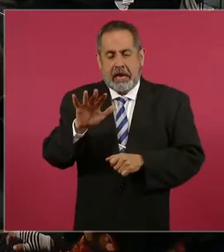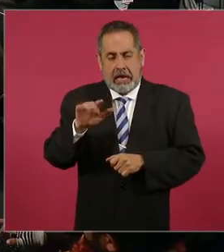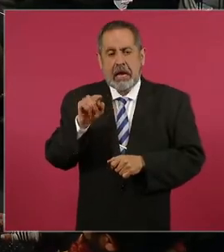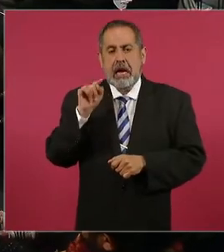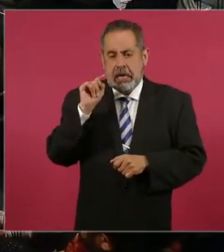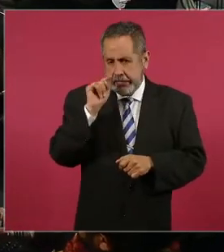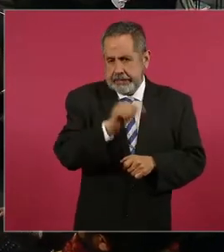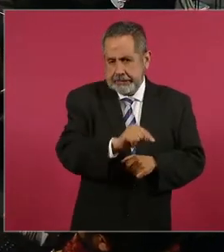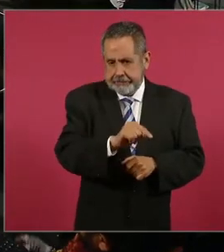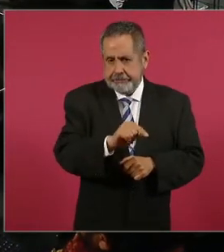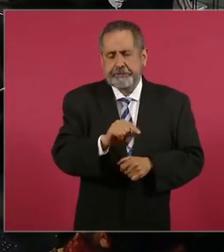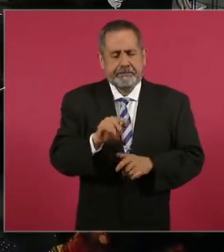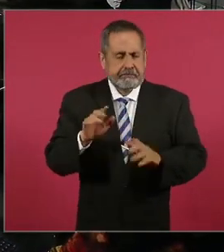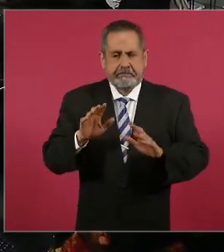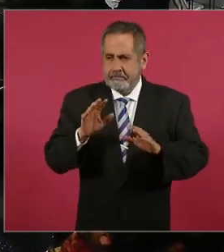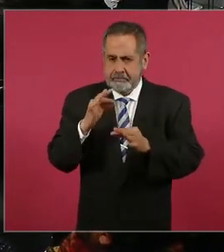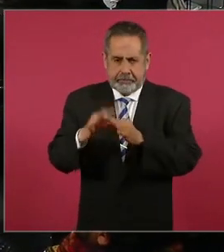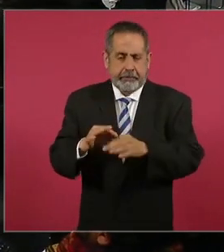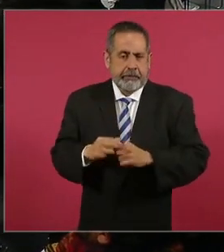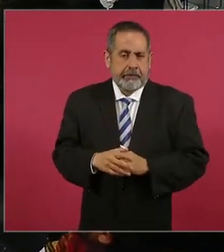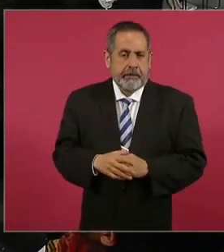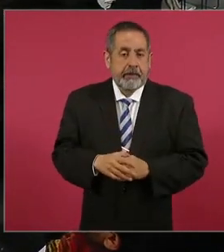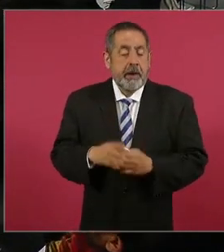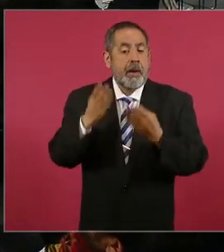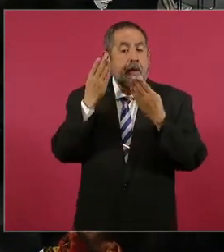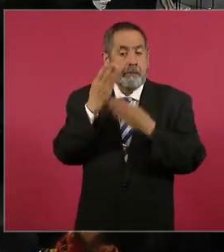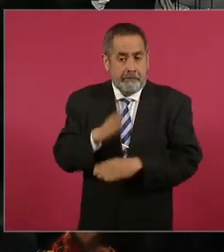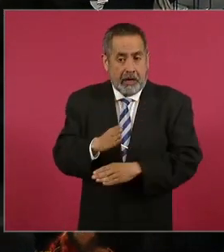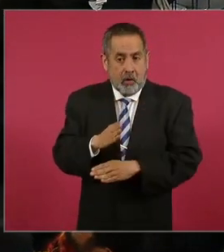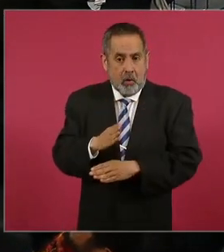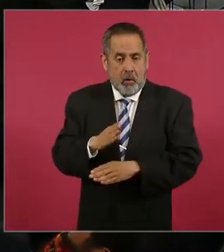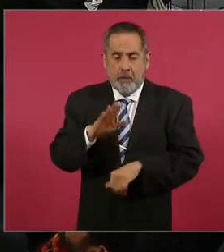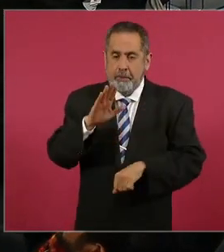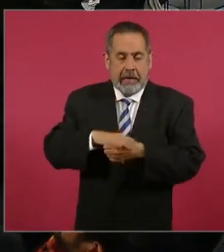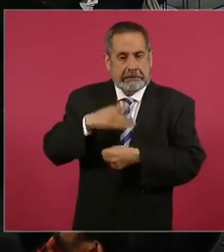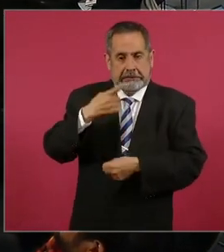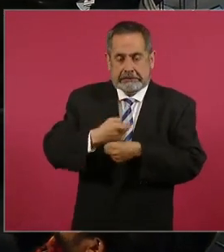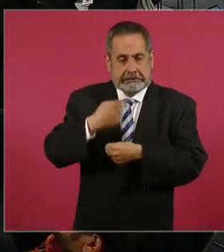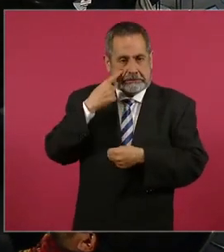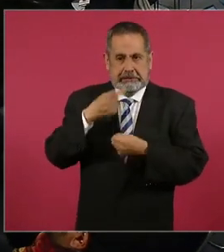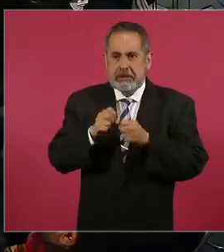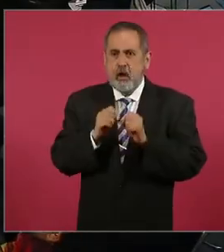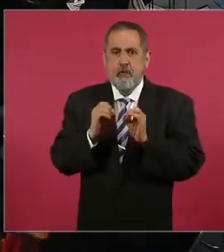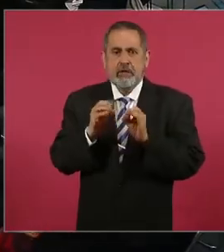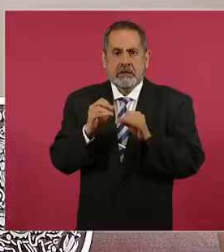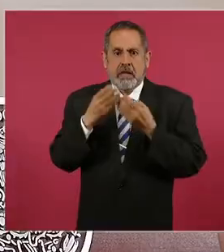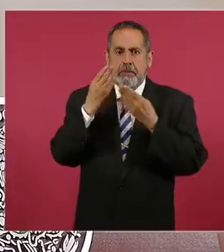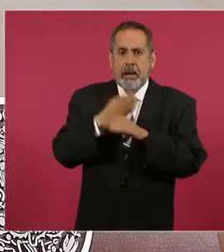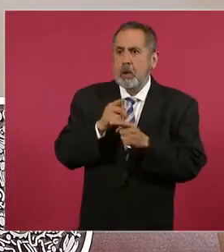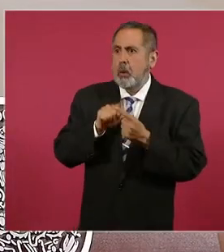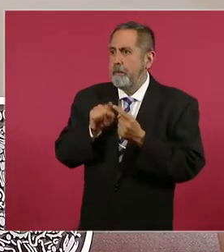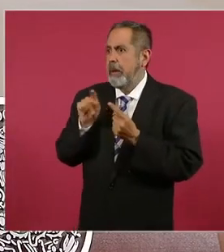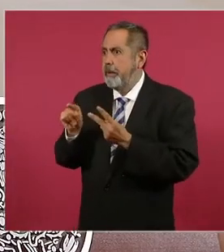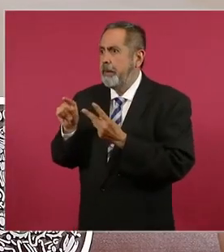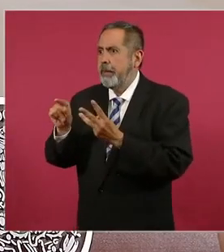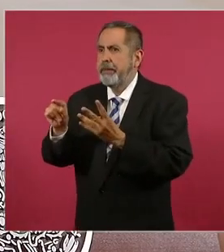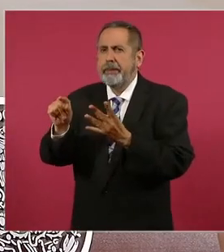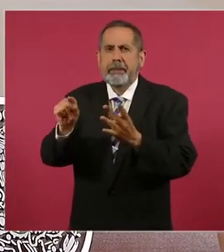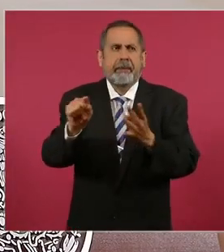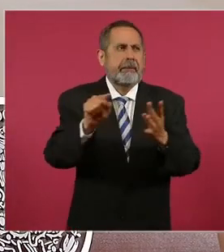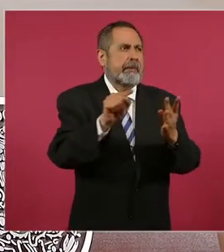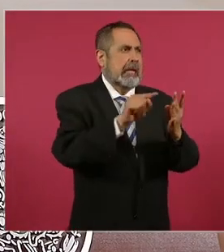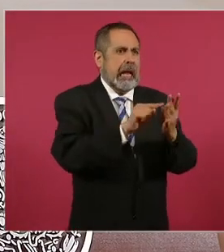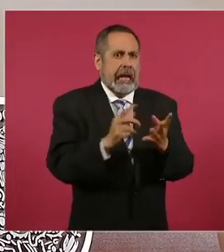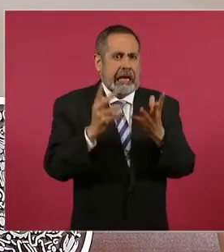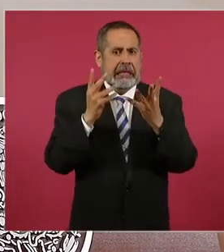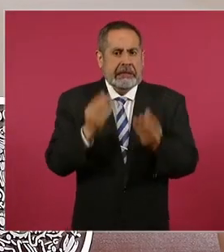2,750. Es el banco ya con más sucursales en